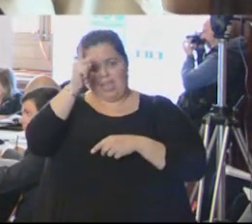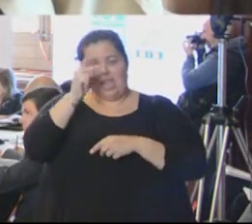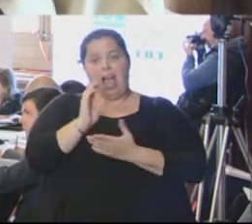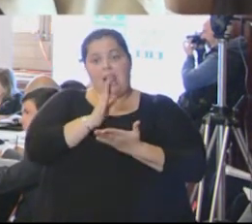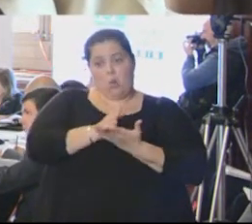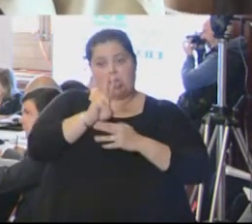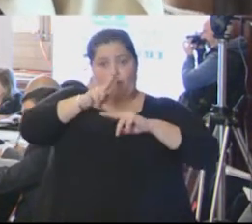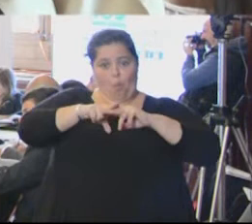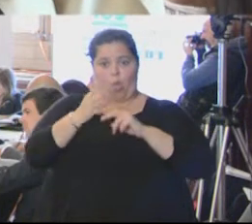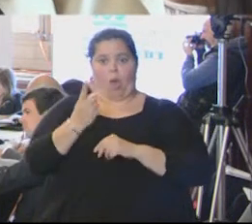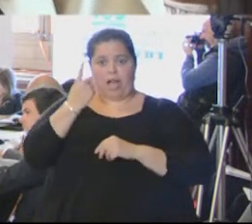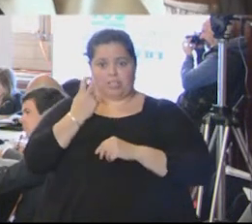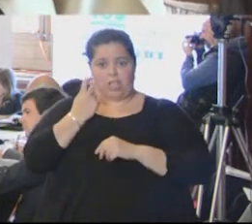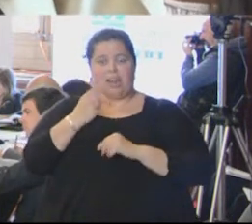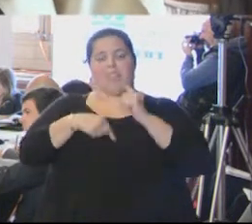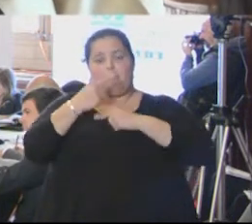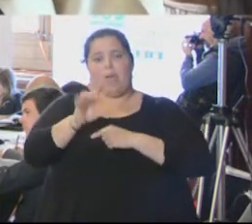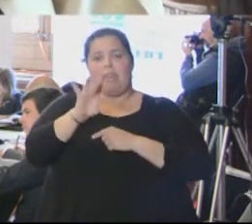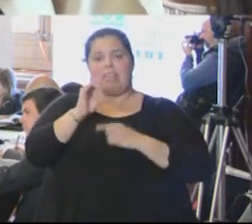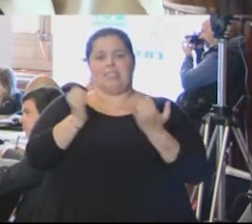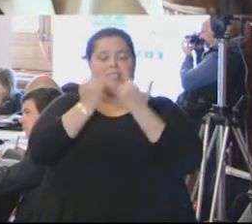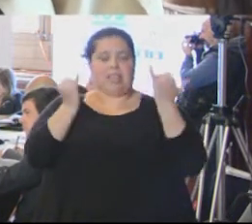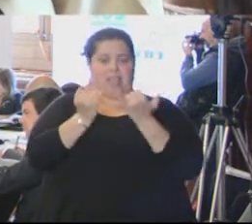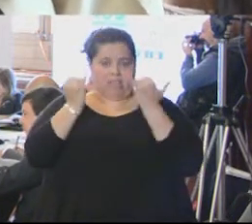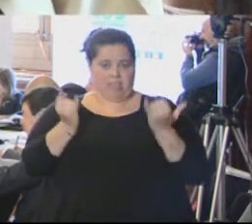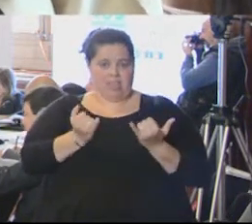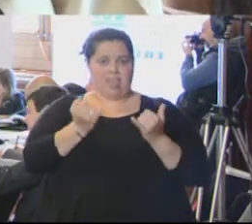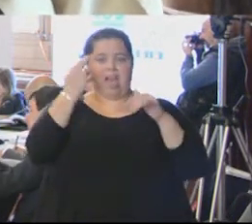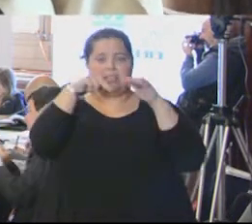el día de ayer, luego de 15 días de haber estado en